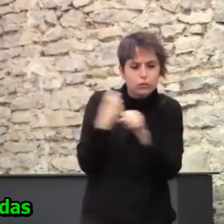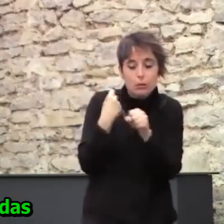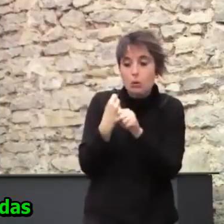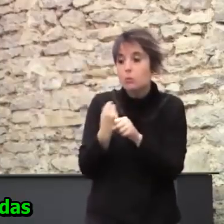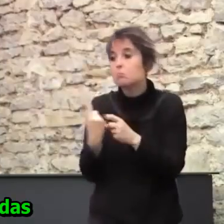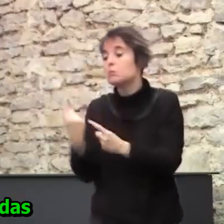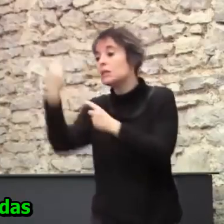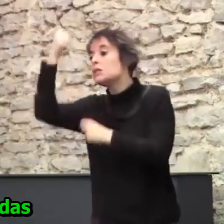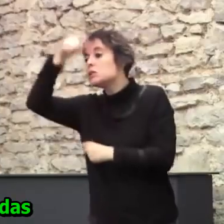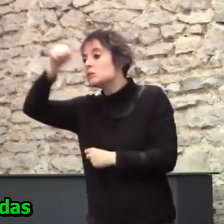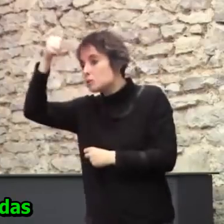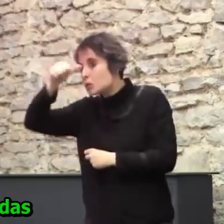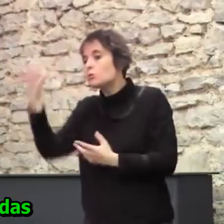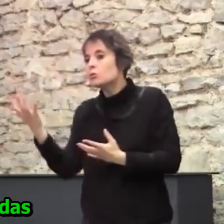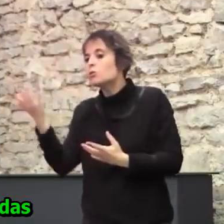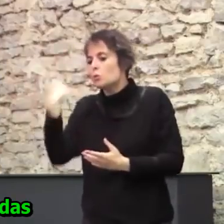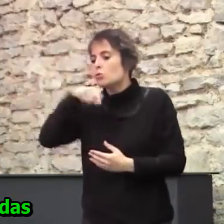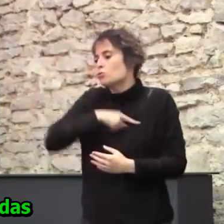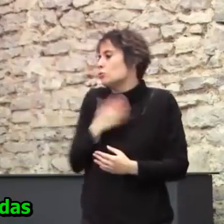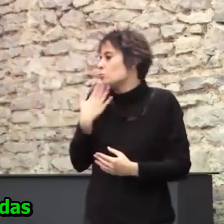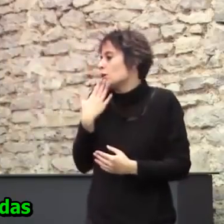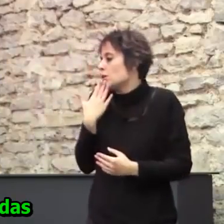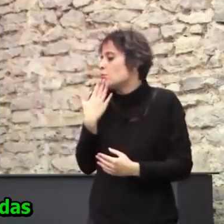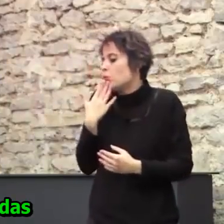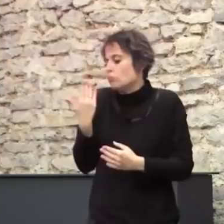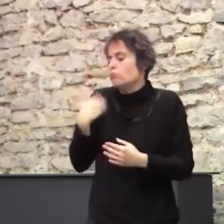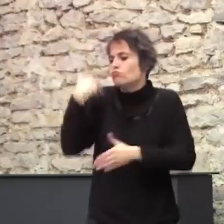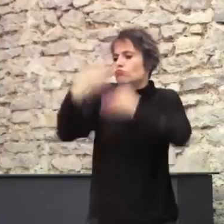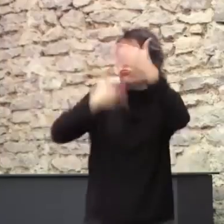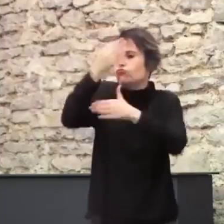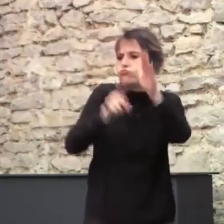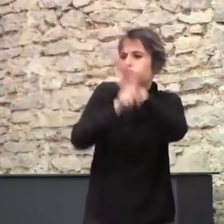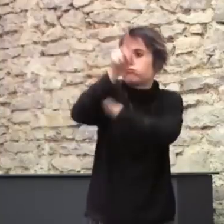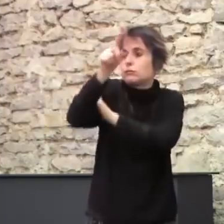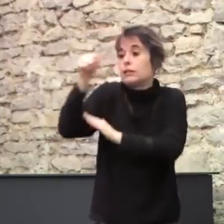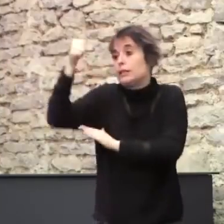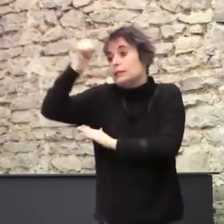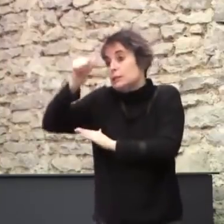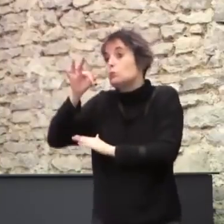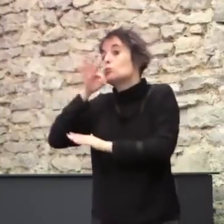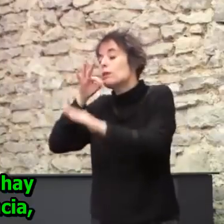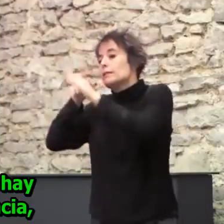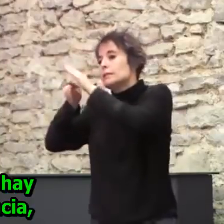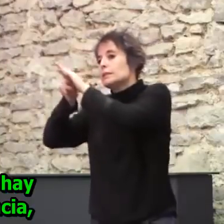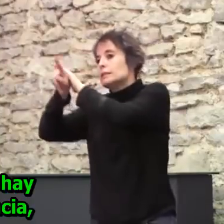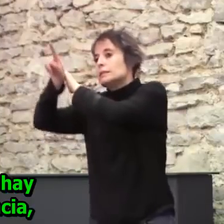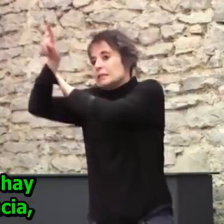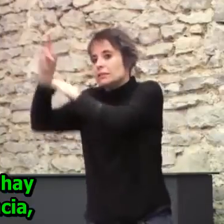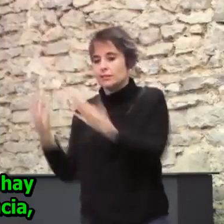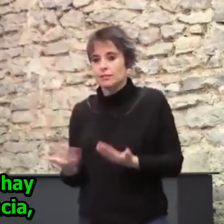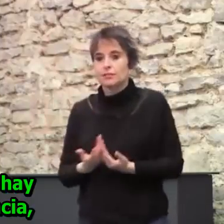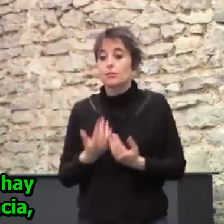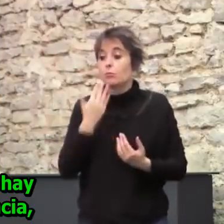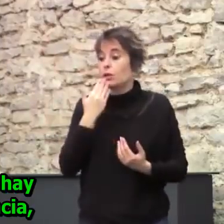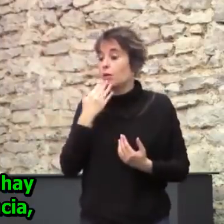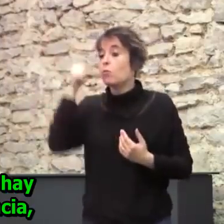los chicos, pues, nosotras vamos muy adelantadas y los chicos están en ello muy poco a poco, ¿no? Una prueba, por ejemplo,